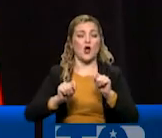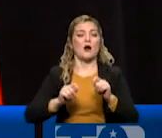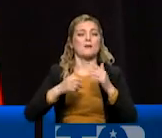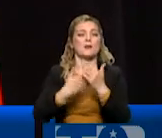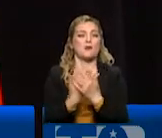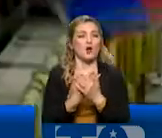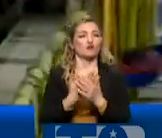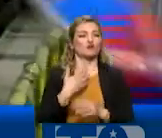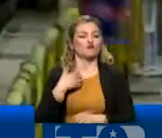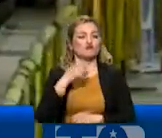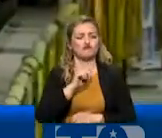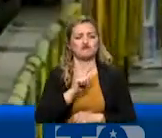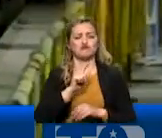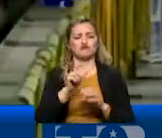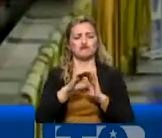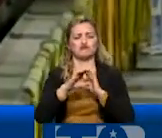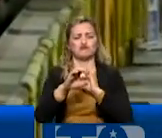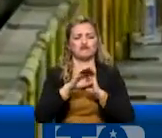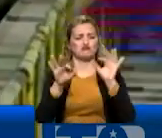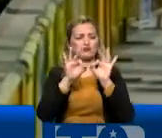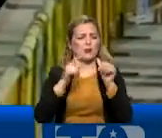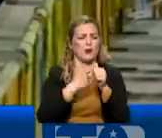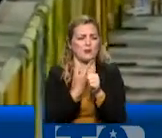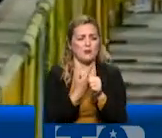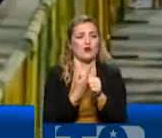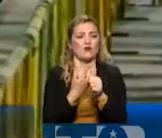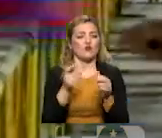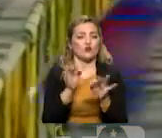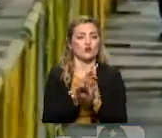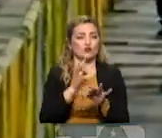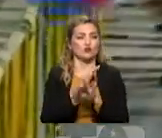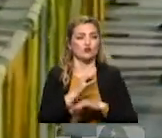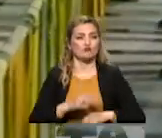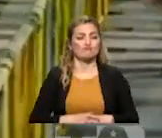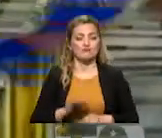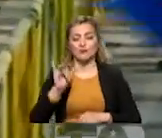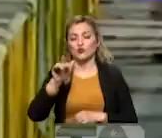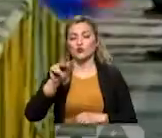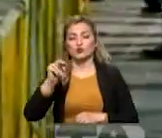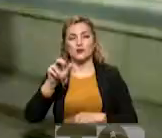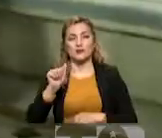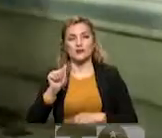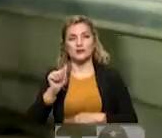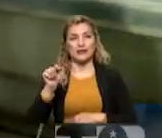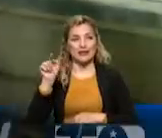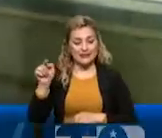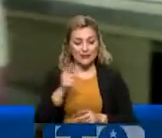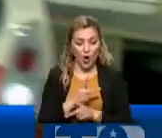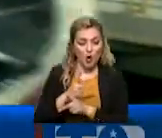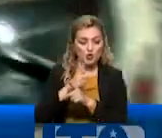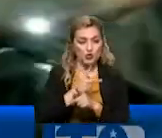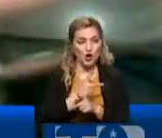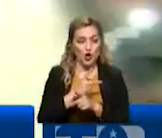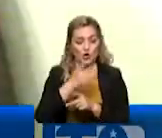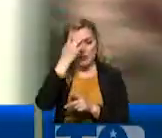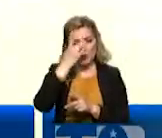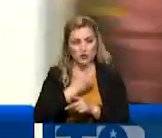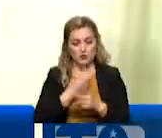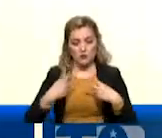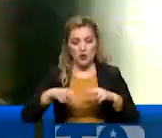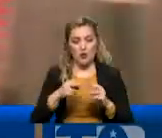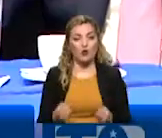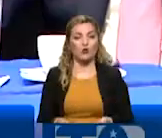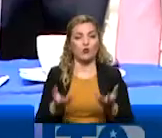ciudad sobre el metro de quito y unda dijo que el consejo debe resolver la tarifa acorde con el servicio